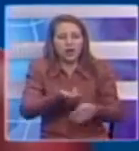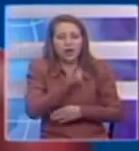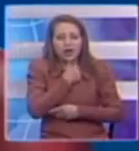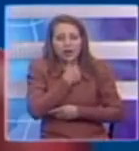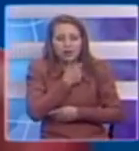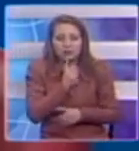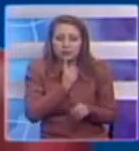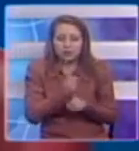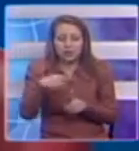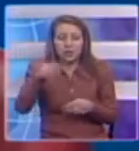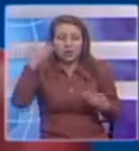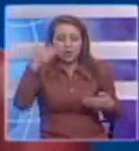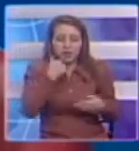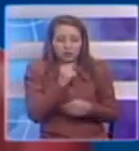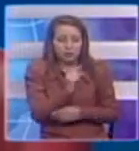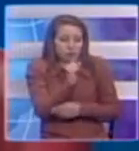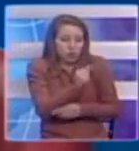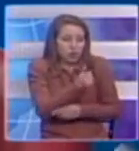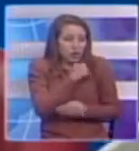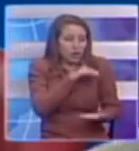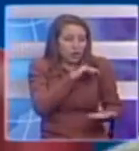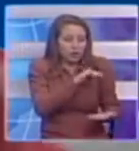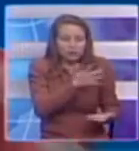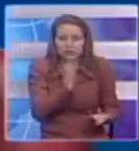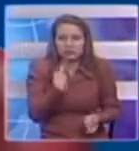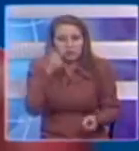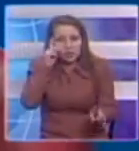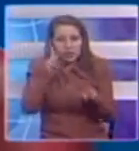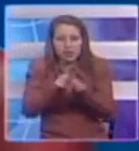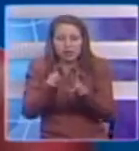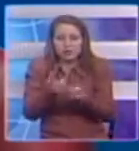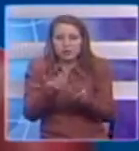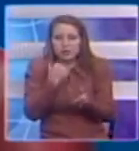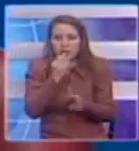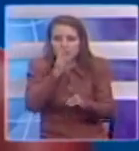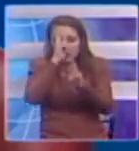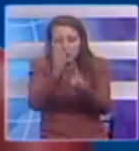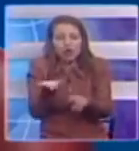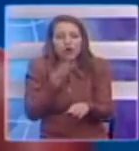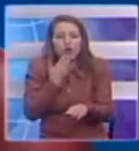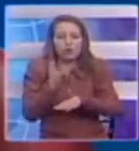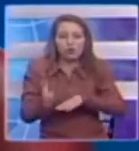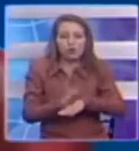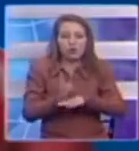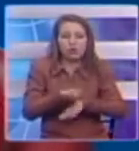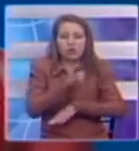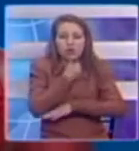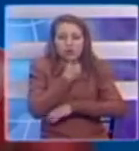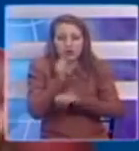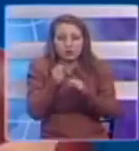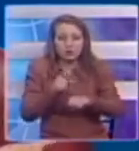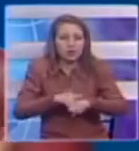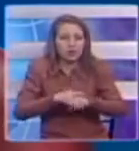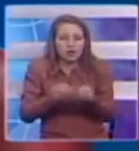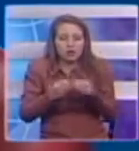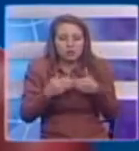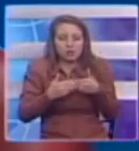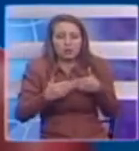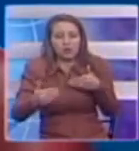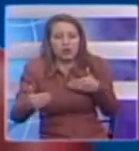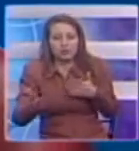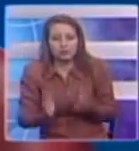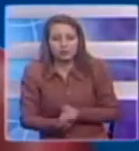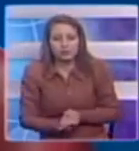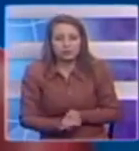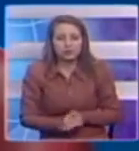que tener políticas. Si hay escasez, tiene que haber unas políticas a rajatabla de consumo, entonces, para que pueda durar un poco más. Entonces,